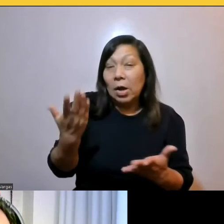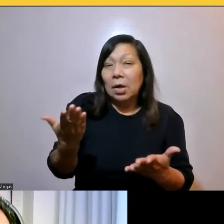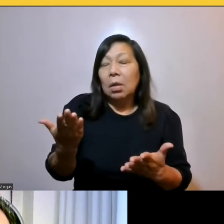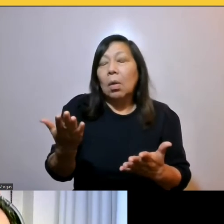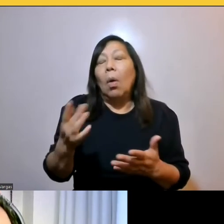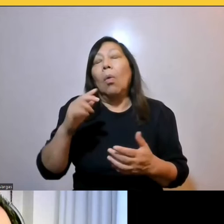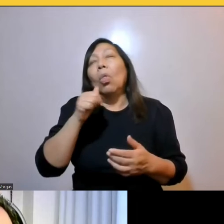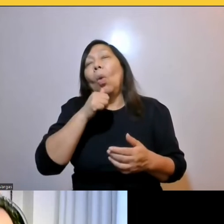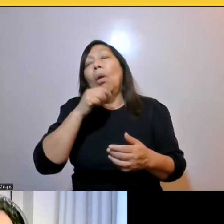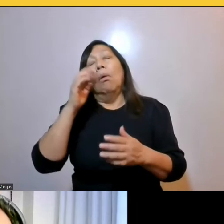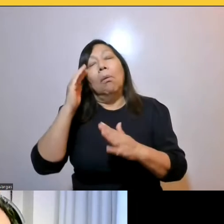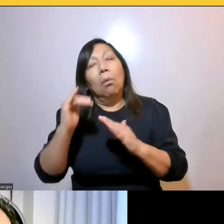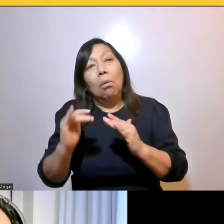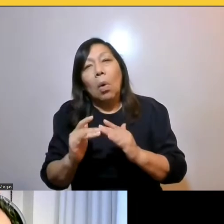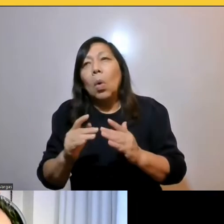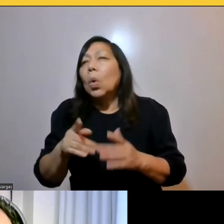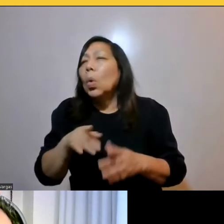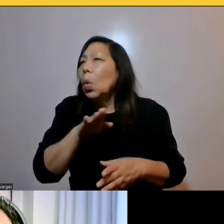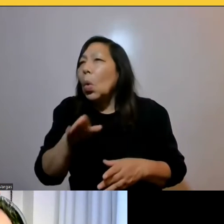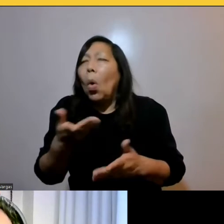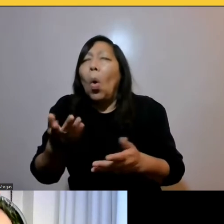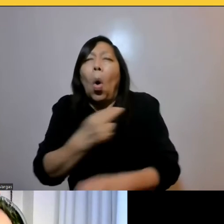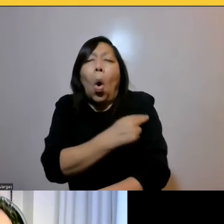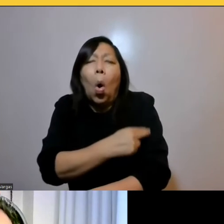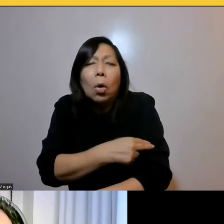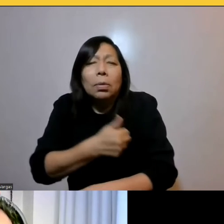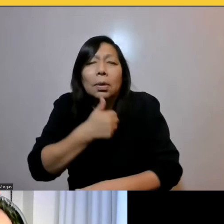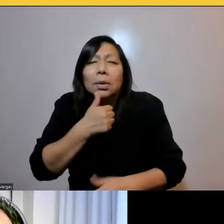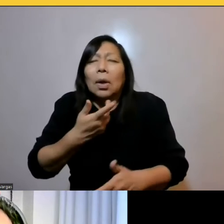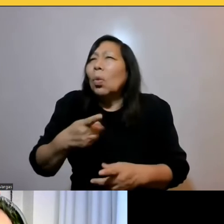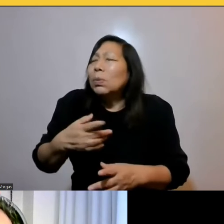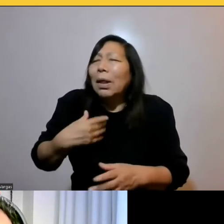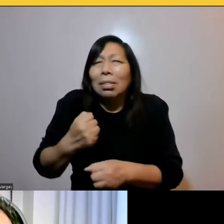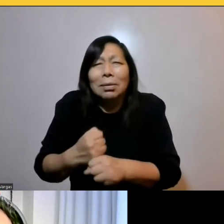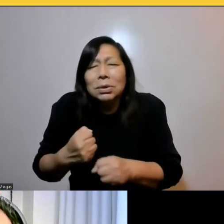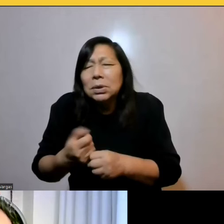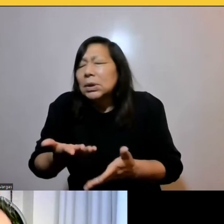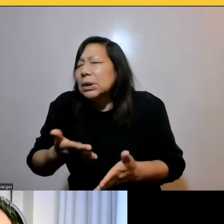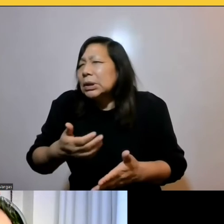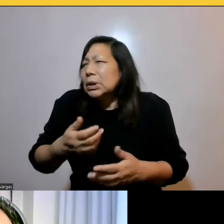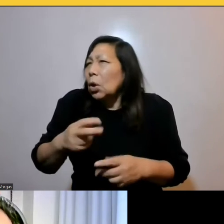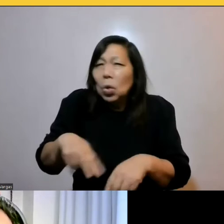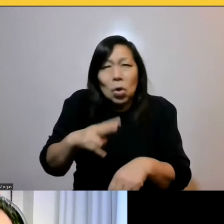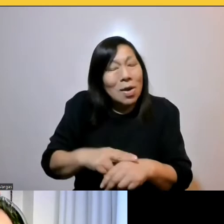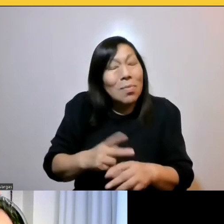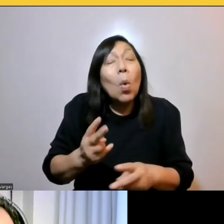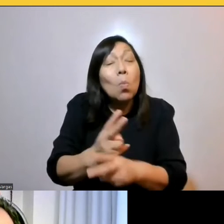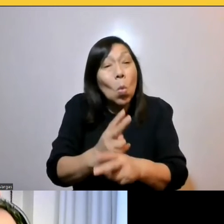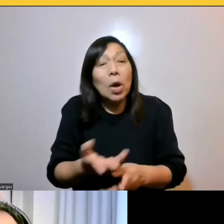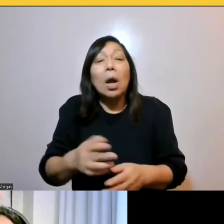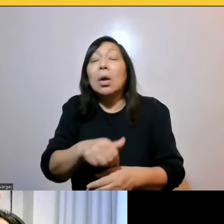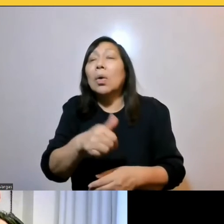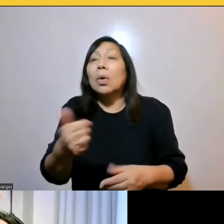a la cama, que terminas en emergencia, que requieren ampollas, que no puedes trabajar. O sea, eso no es normal y hay que buscar en esos